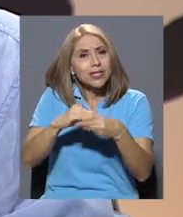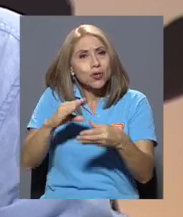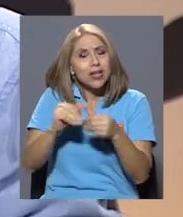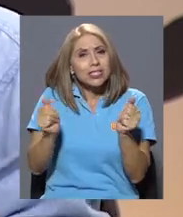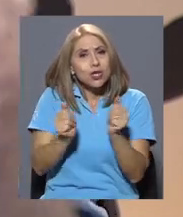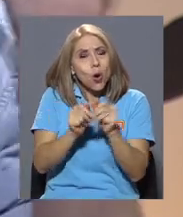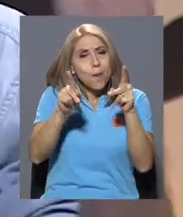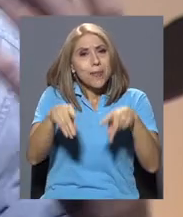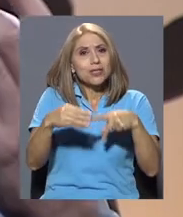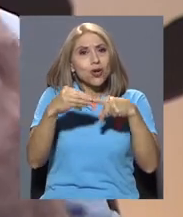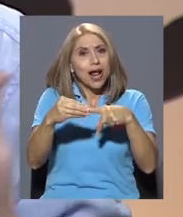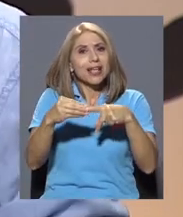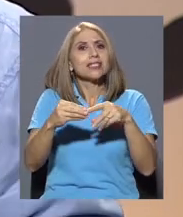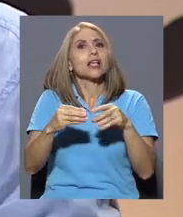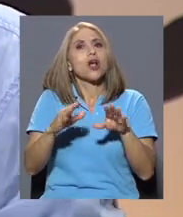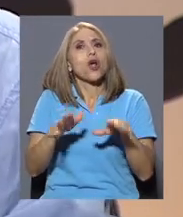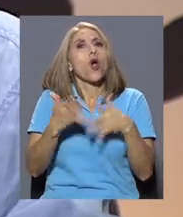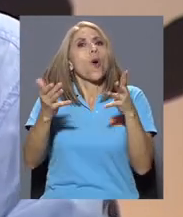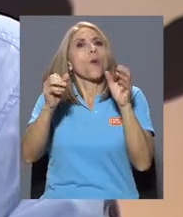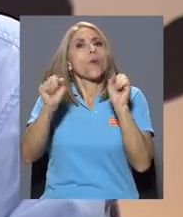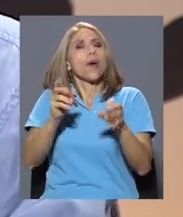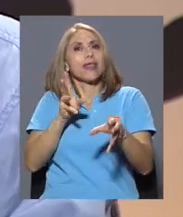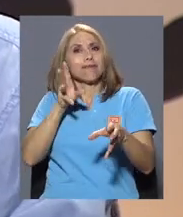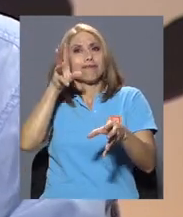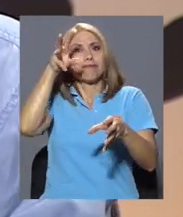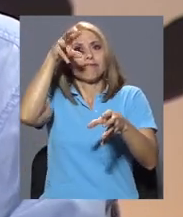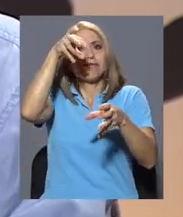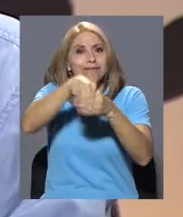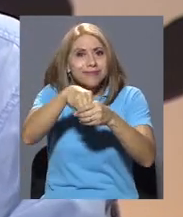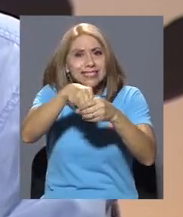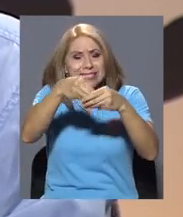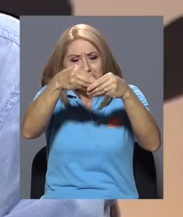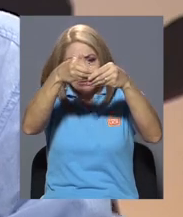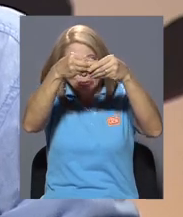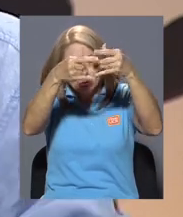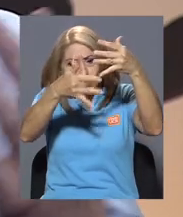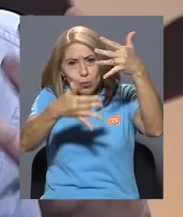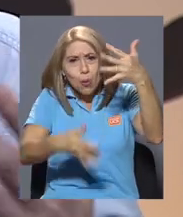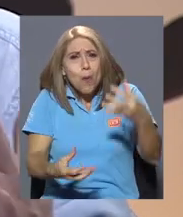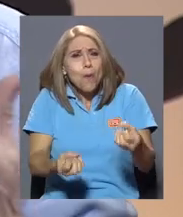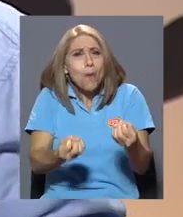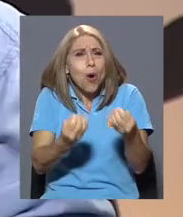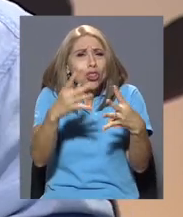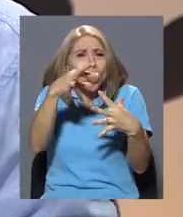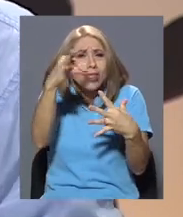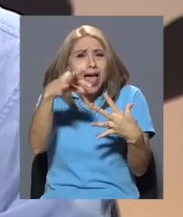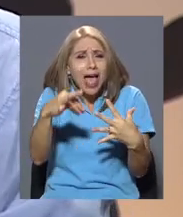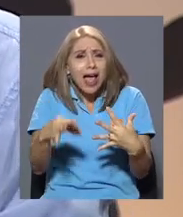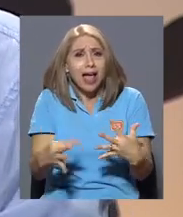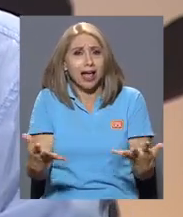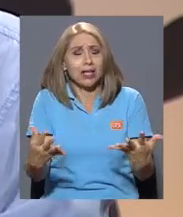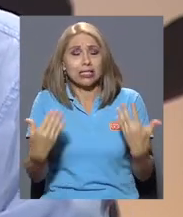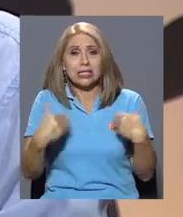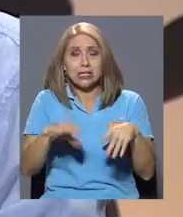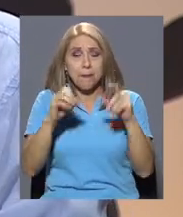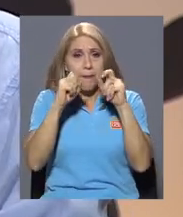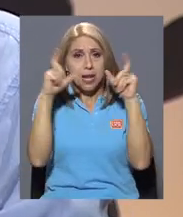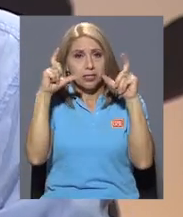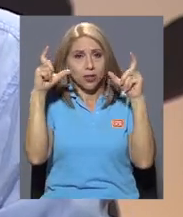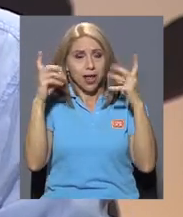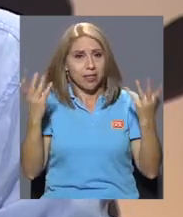tus personajes dentro de este universo tan repleto y tan lleno en un montón de contenido ese es